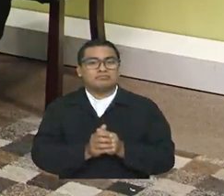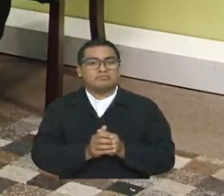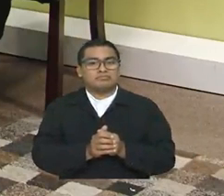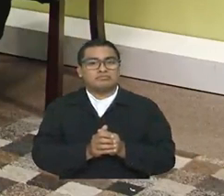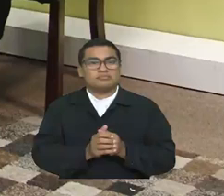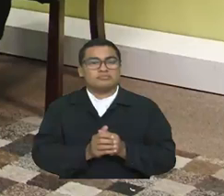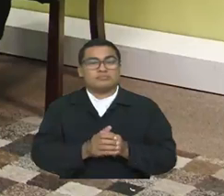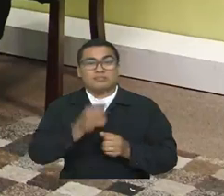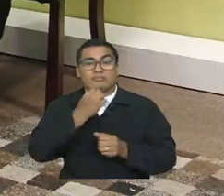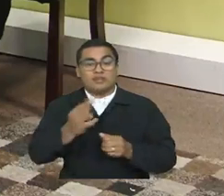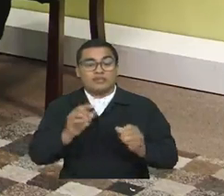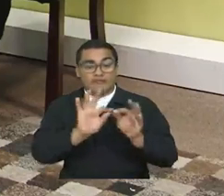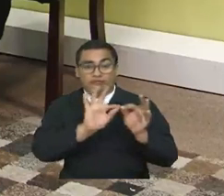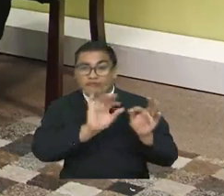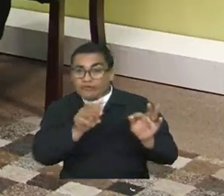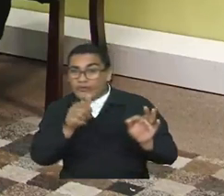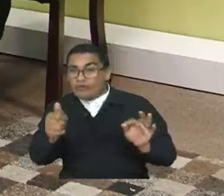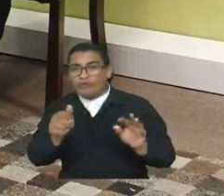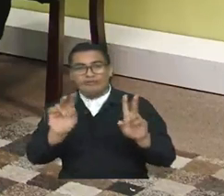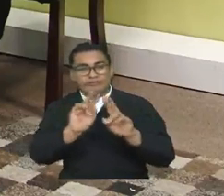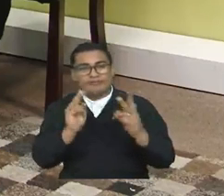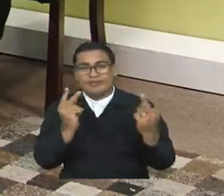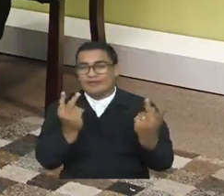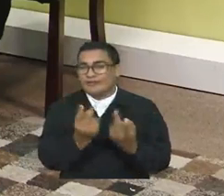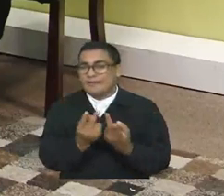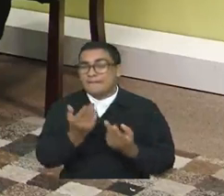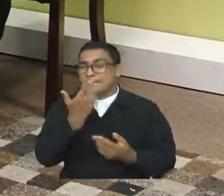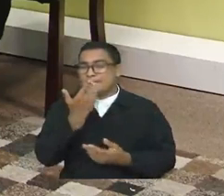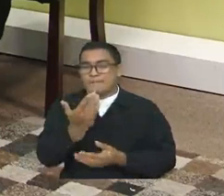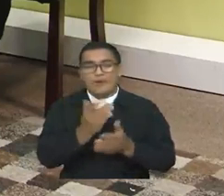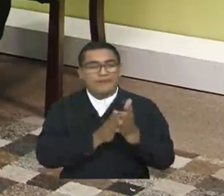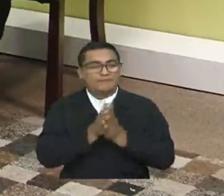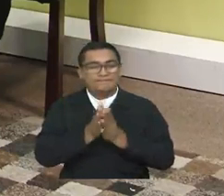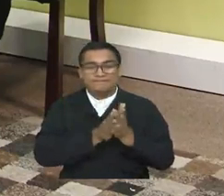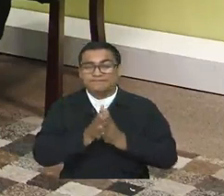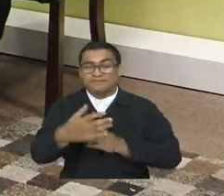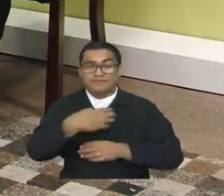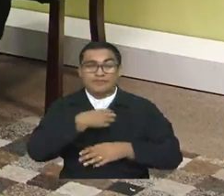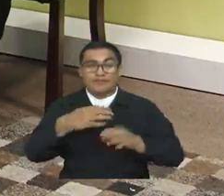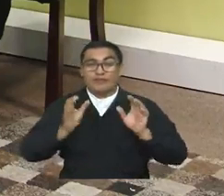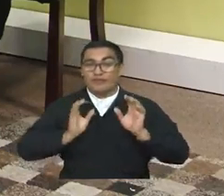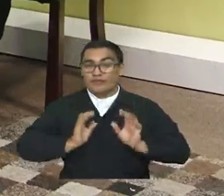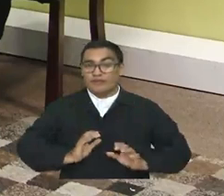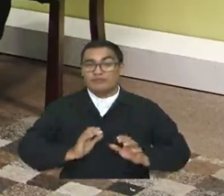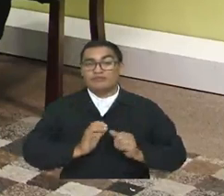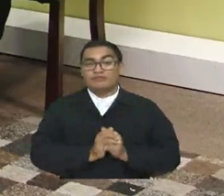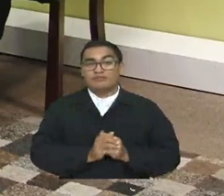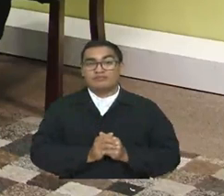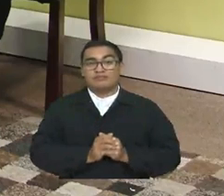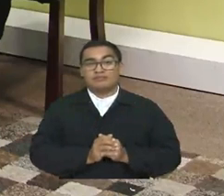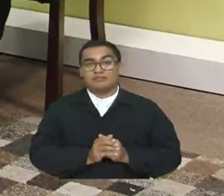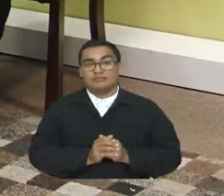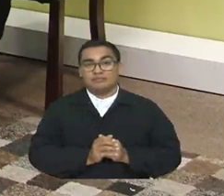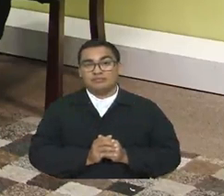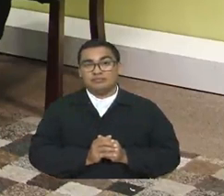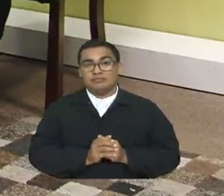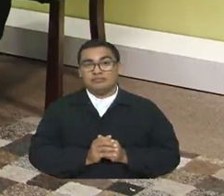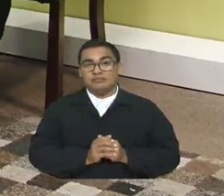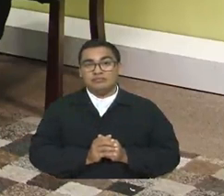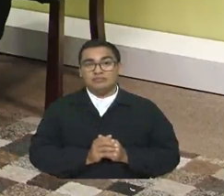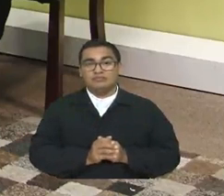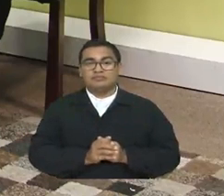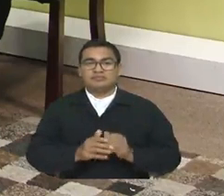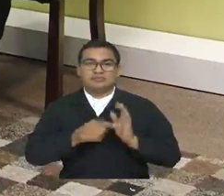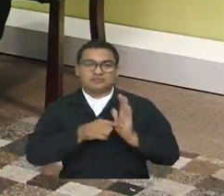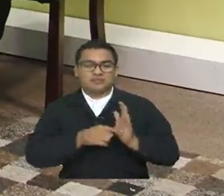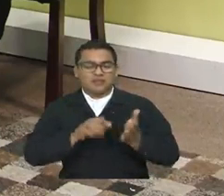los vegetales y las frutas es un buen paso. Disminuir los que son, a veces las personas no lo saben, pero disminuir lo que son los